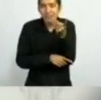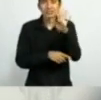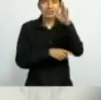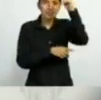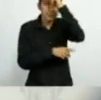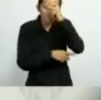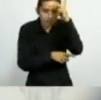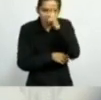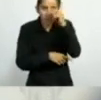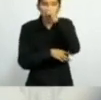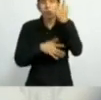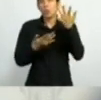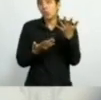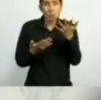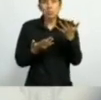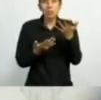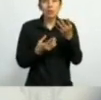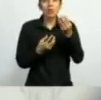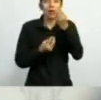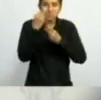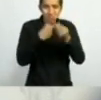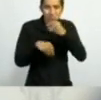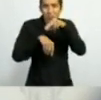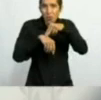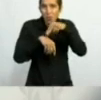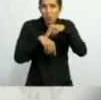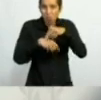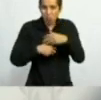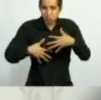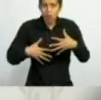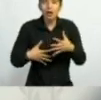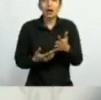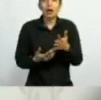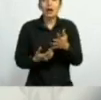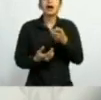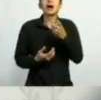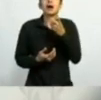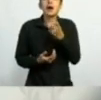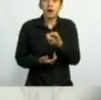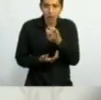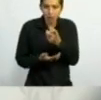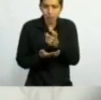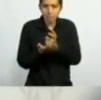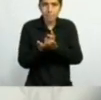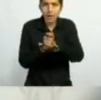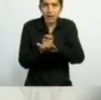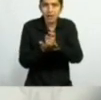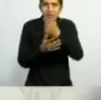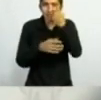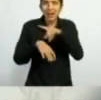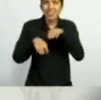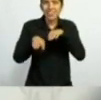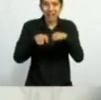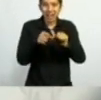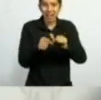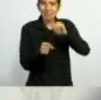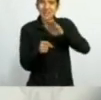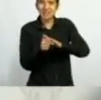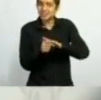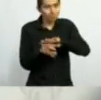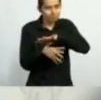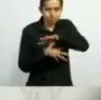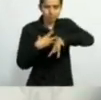psicólogos y nutriólogos que han dejado de recibir sueldos por labores administrativas